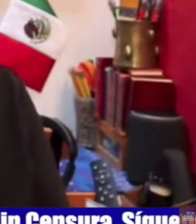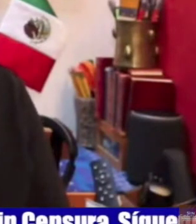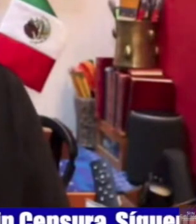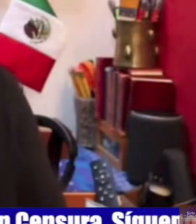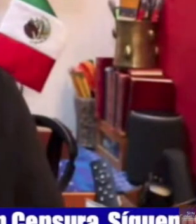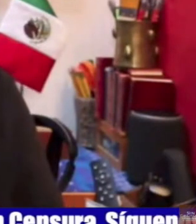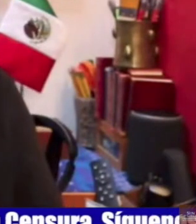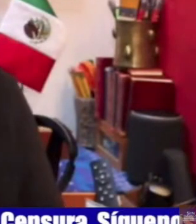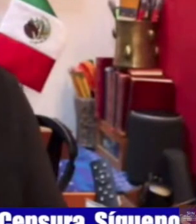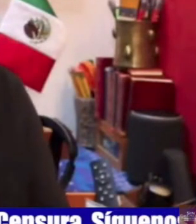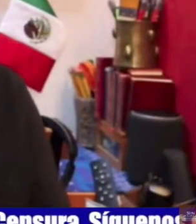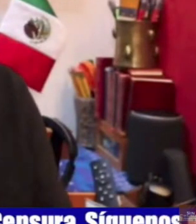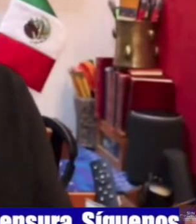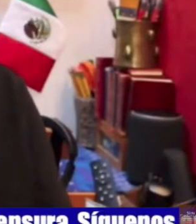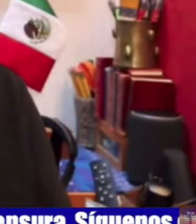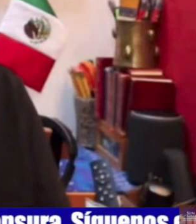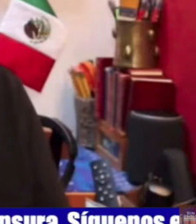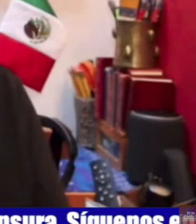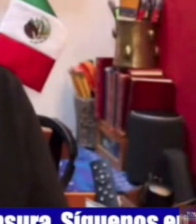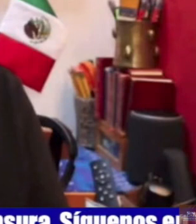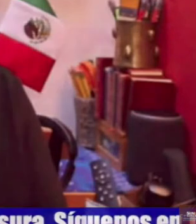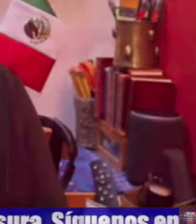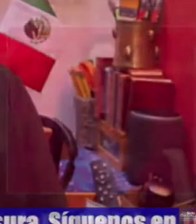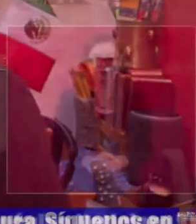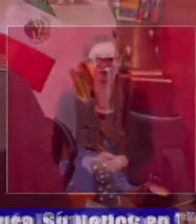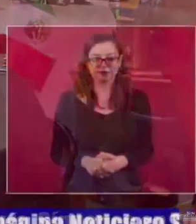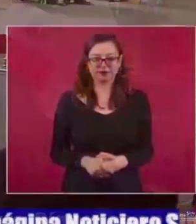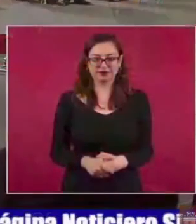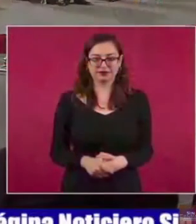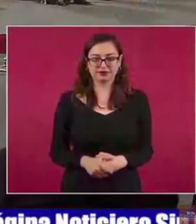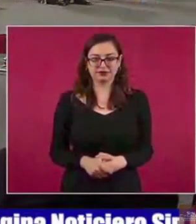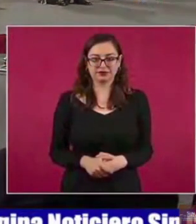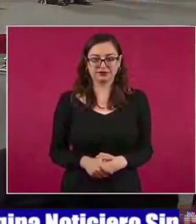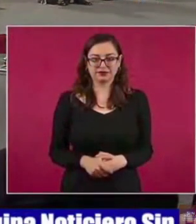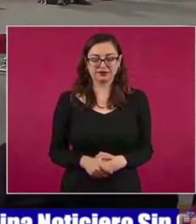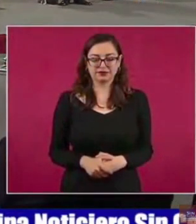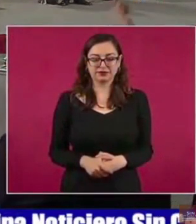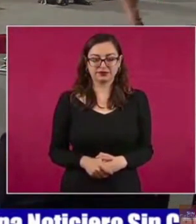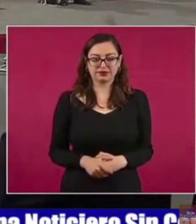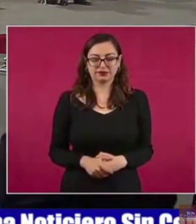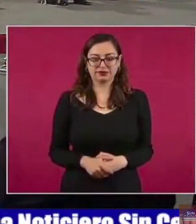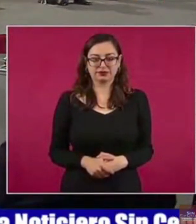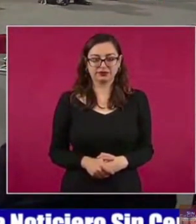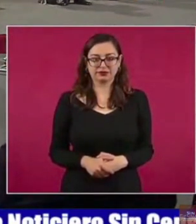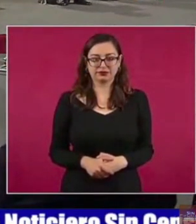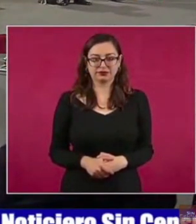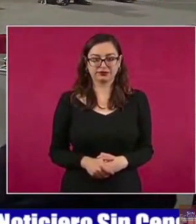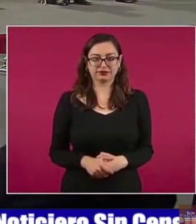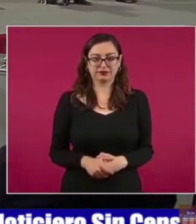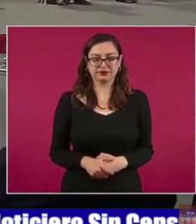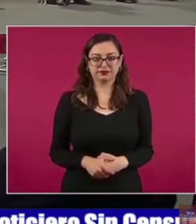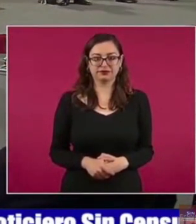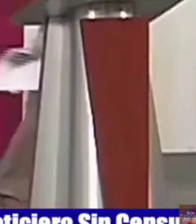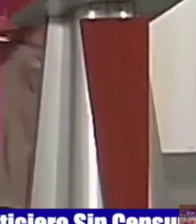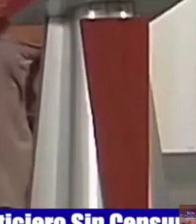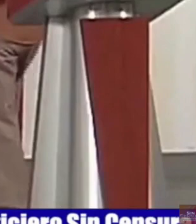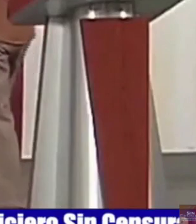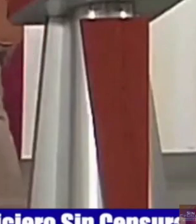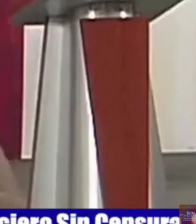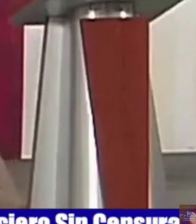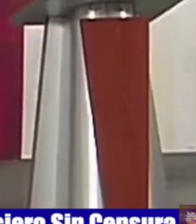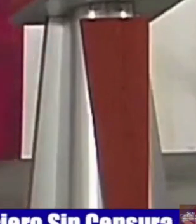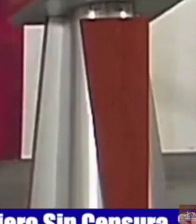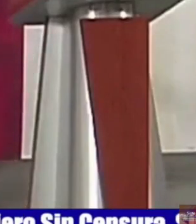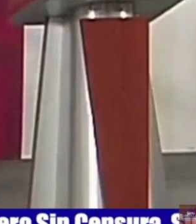Twitters, en secciones de Instagram. Vivimos una época en que el periodismo se ha